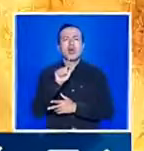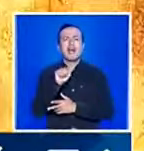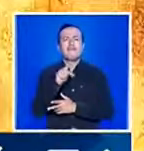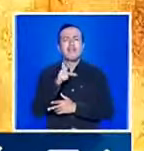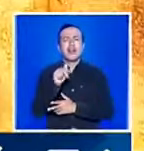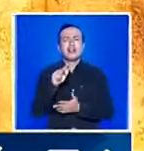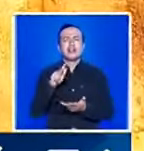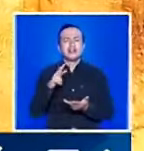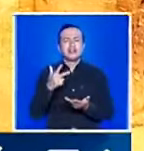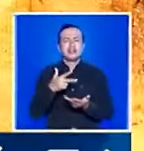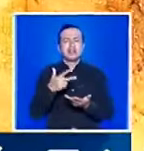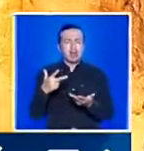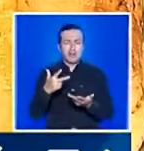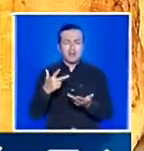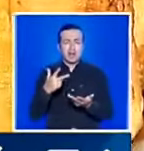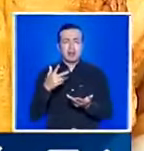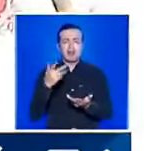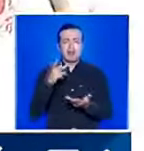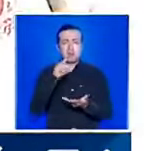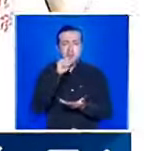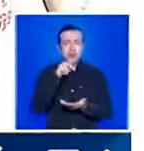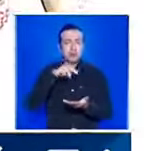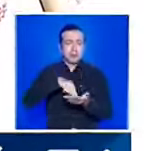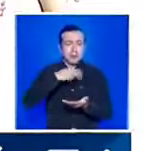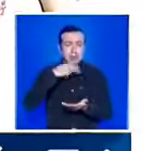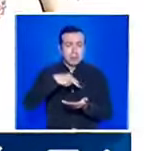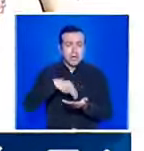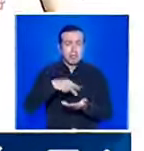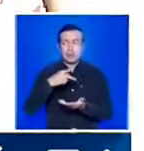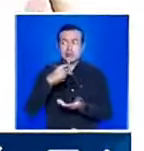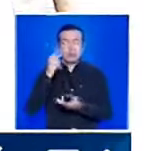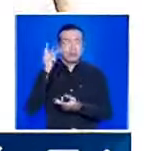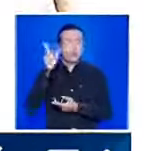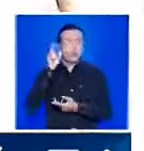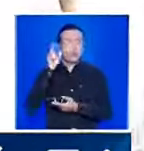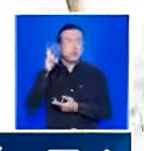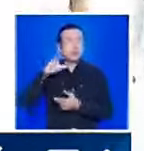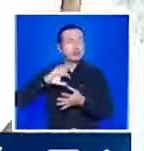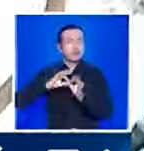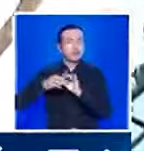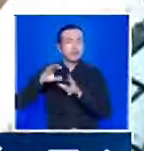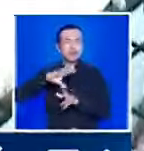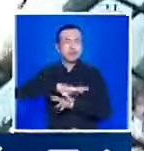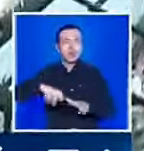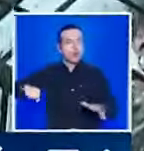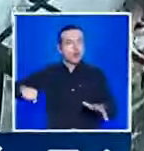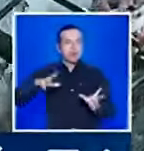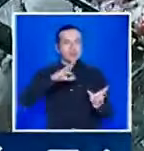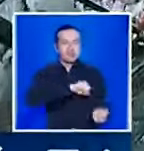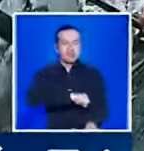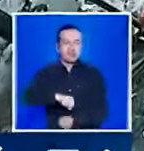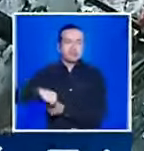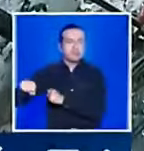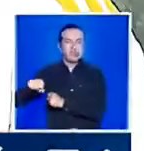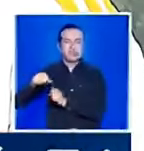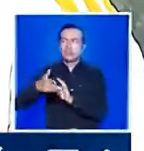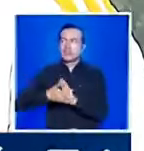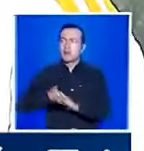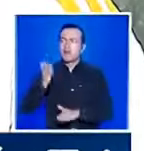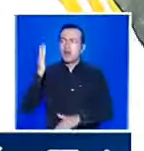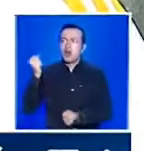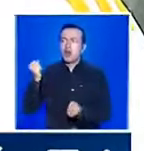ruido, corrió tras los delincuentes, que fugaron en un automóvil. Incluso fueron arrastrando las instalaciones conectadas al generador.